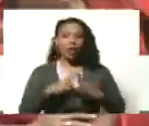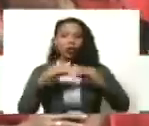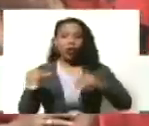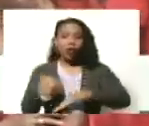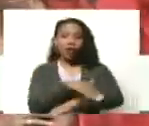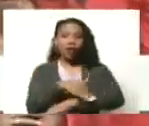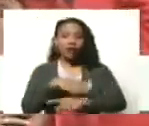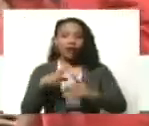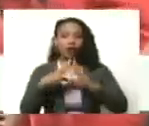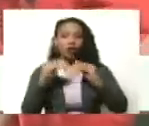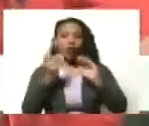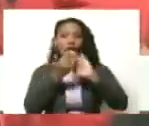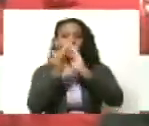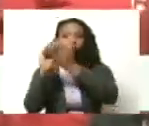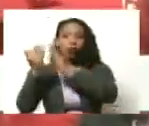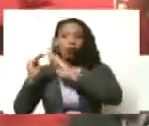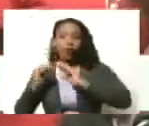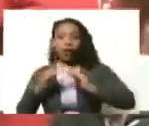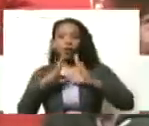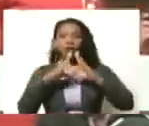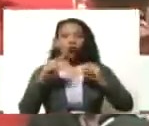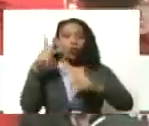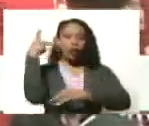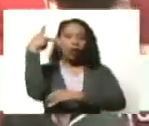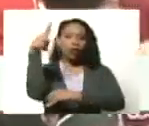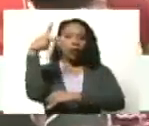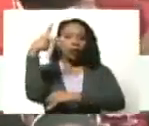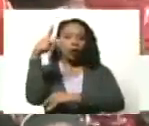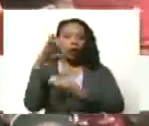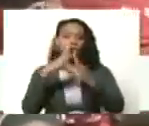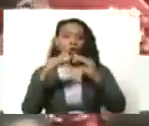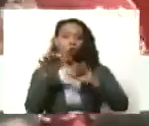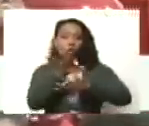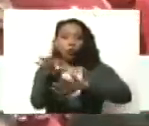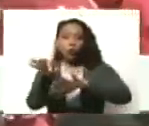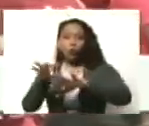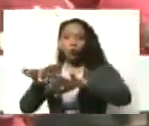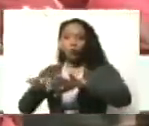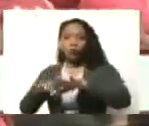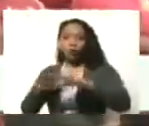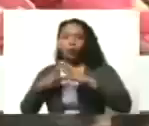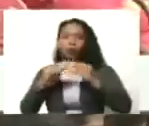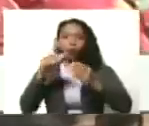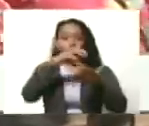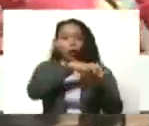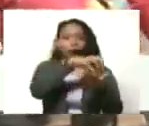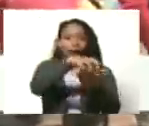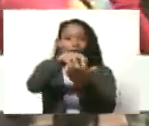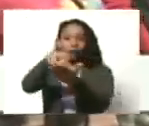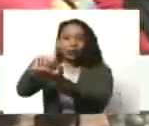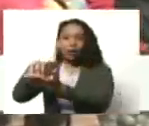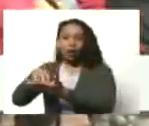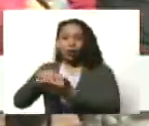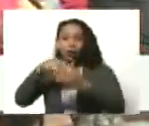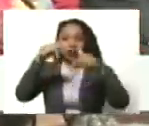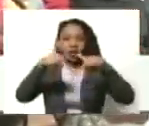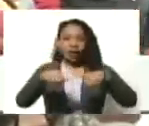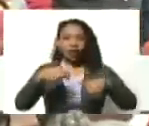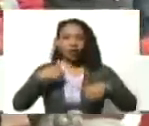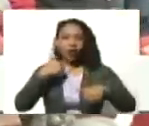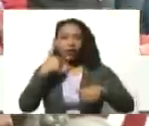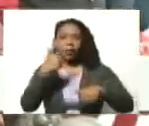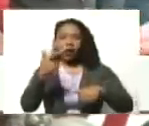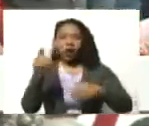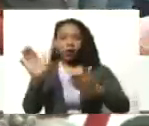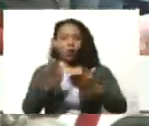calles, todas las comunidades, todas las parroquias, todos los municipios, todos los estados. Y aquí, cuando les digo de lo